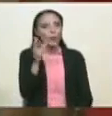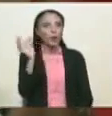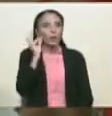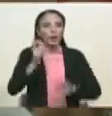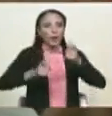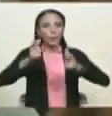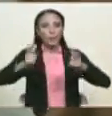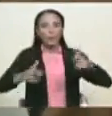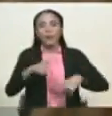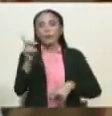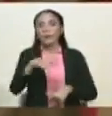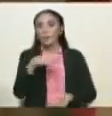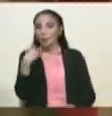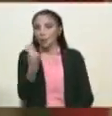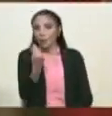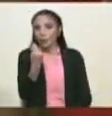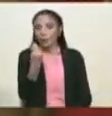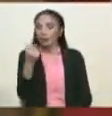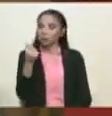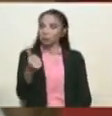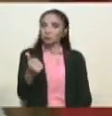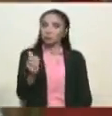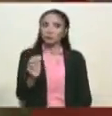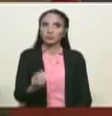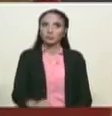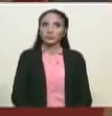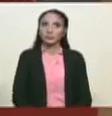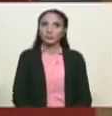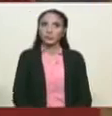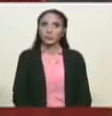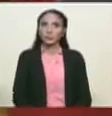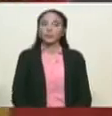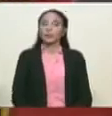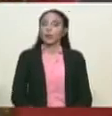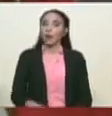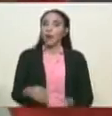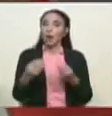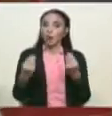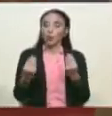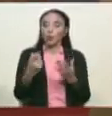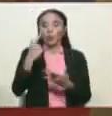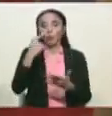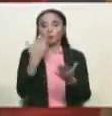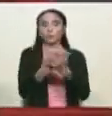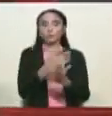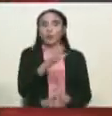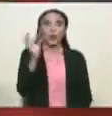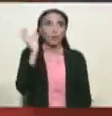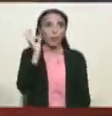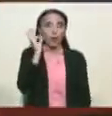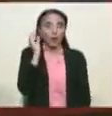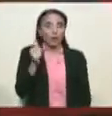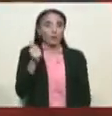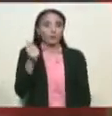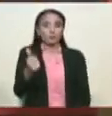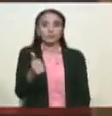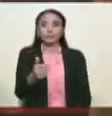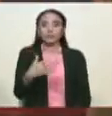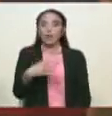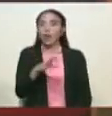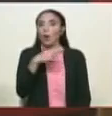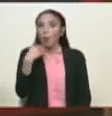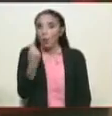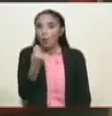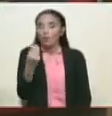mujeres y jóvenes. Importante destacar en este logro el papel de la mujer y de la juventud, jóvenes hoy